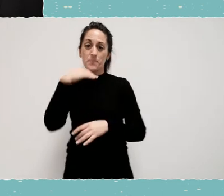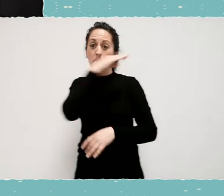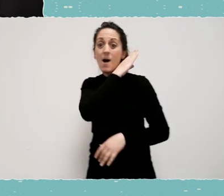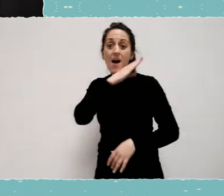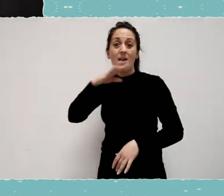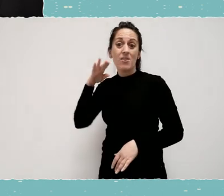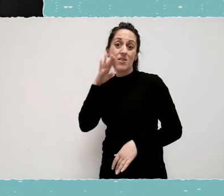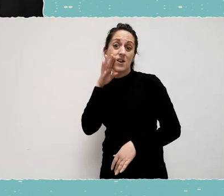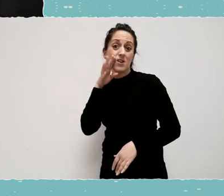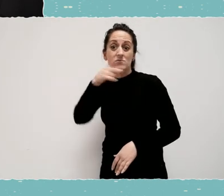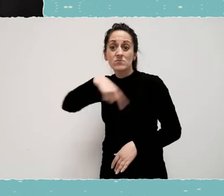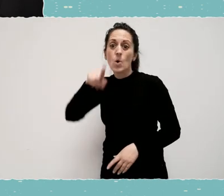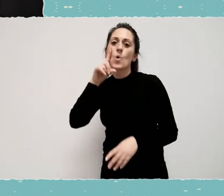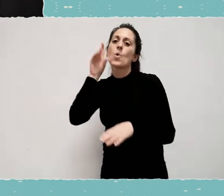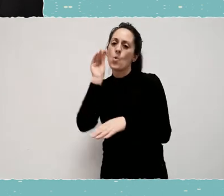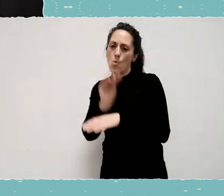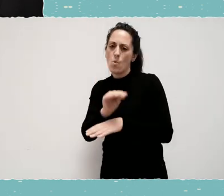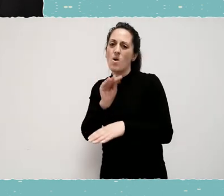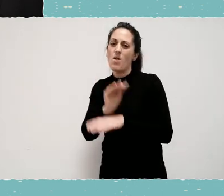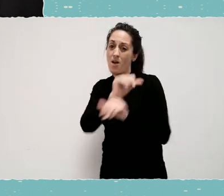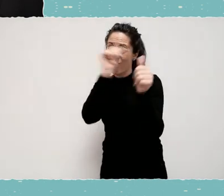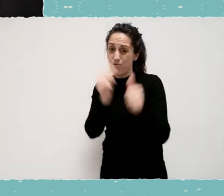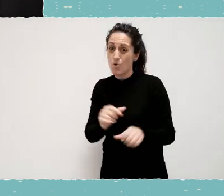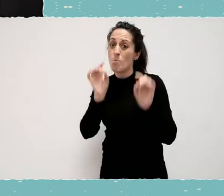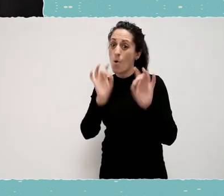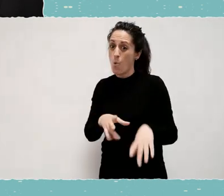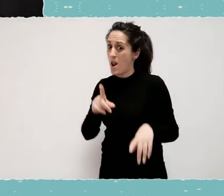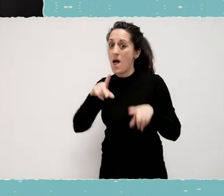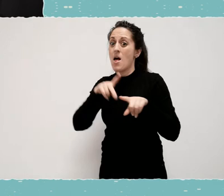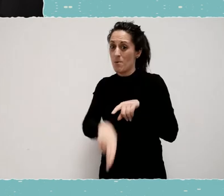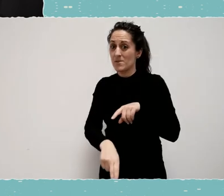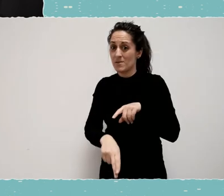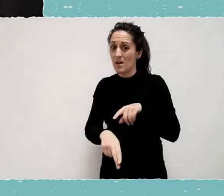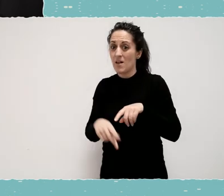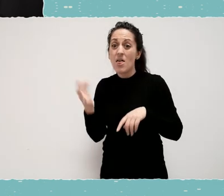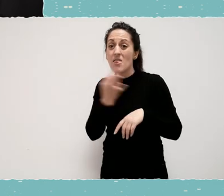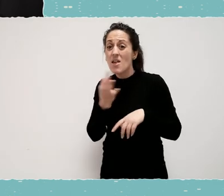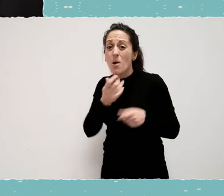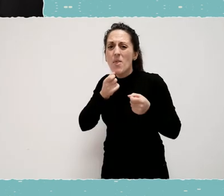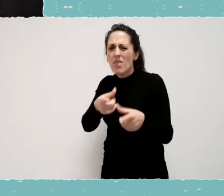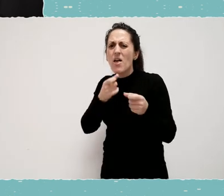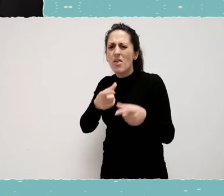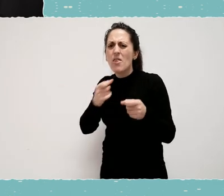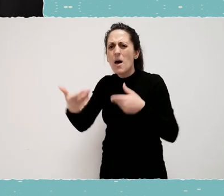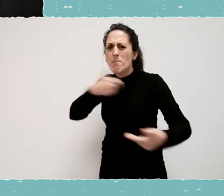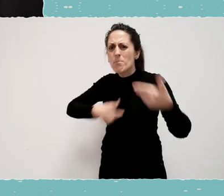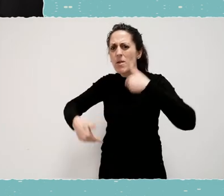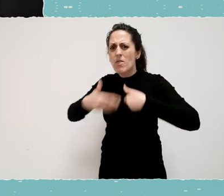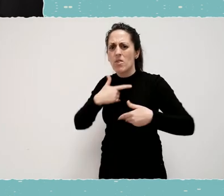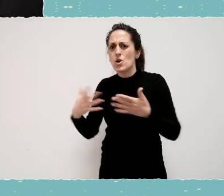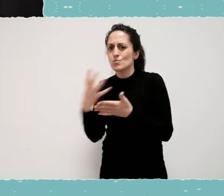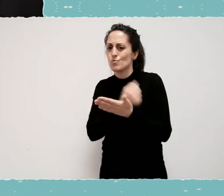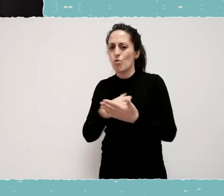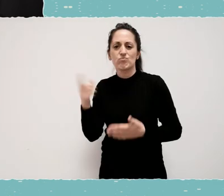E os papás e mamás ten de cuidado para que non vos pase o mesmo. Non debedes darlles todo o que pidan os